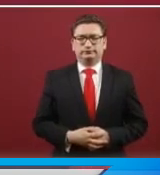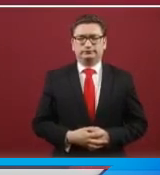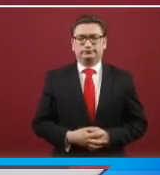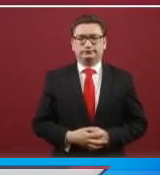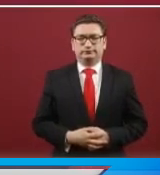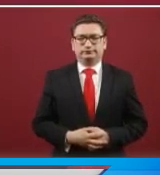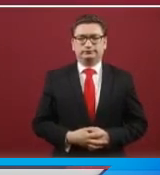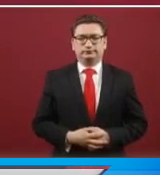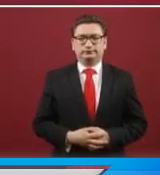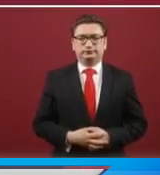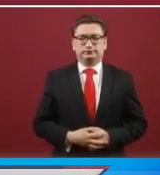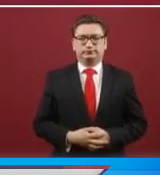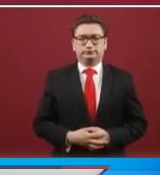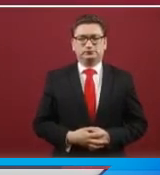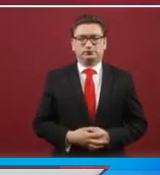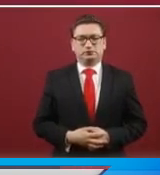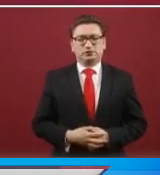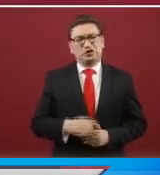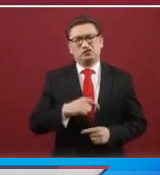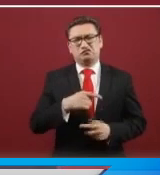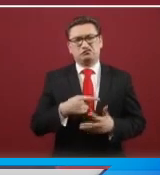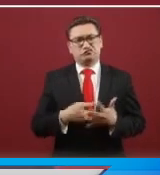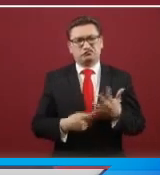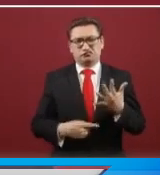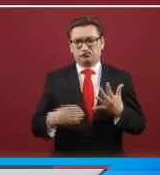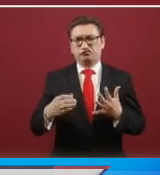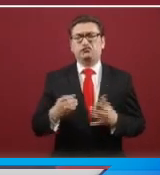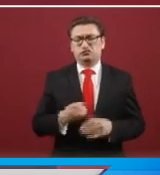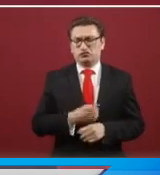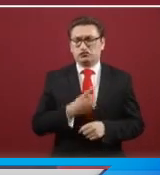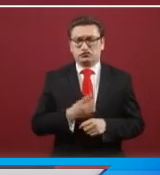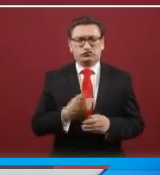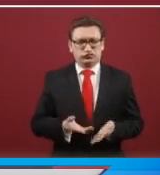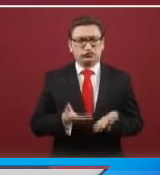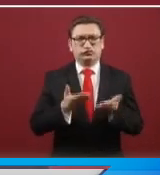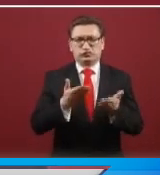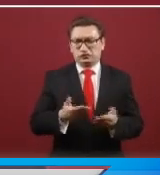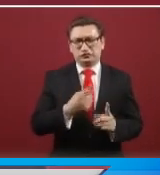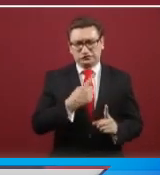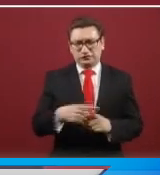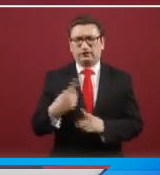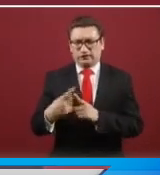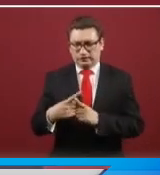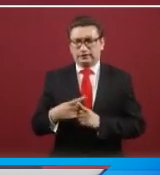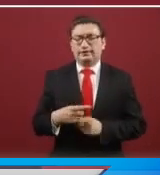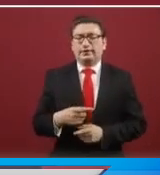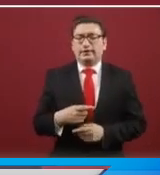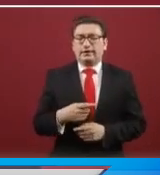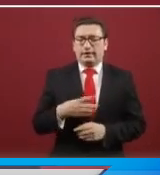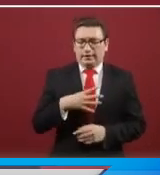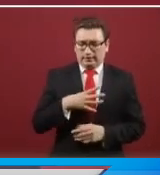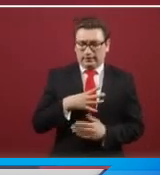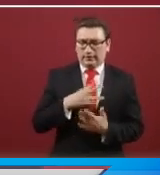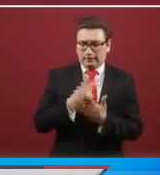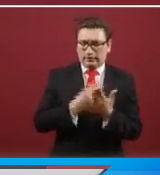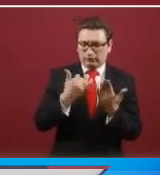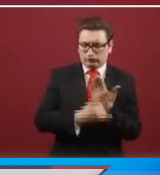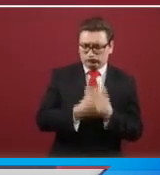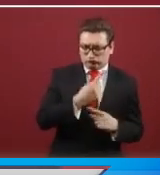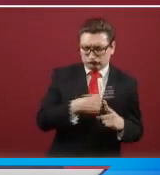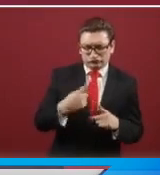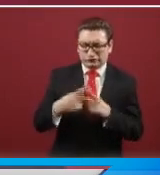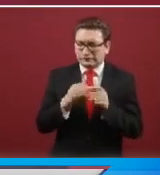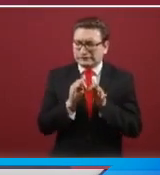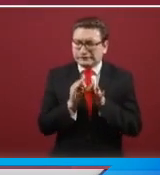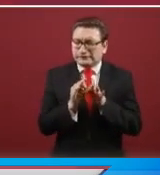nueva refinería con una inversión aproximada de 160,000 millones de pesos. La reactivación del Istmo y el aeropuerto de la Ciudad de